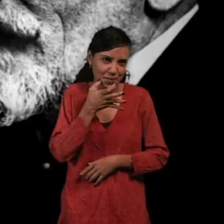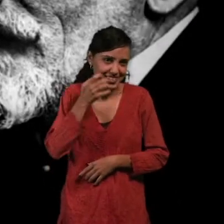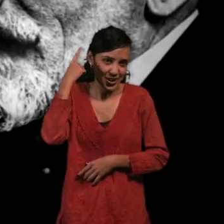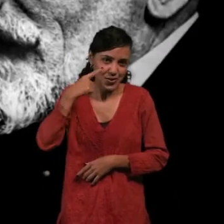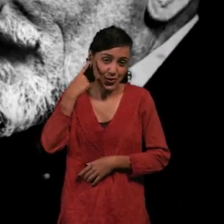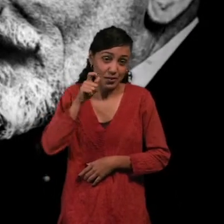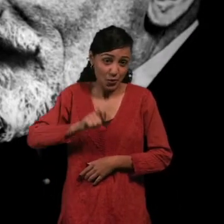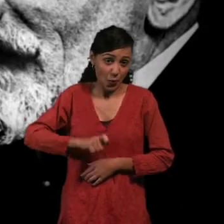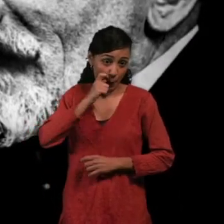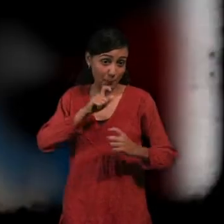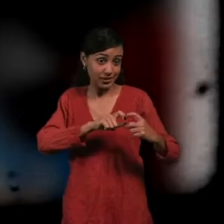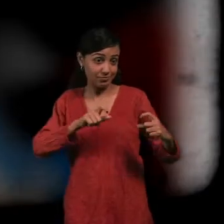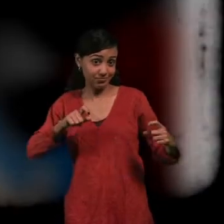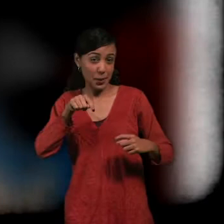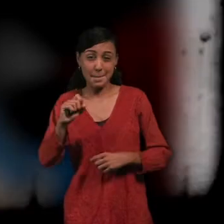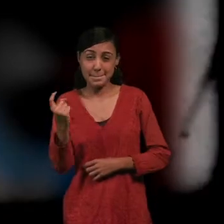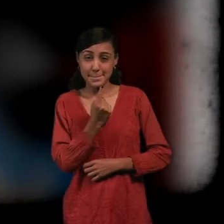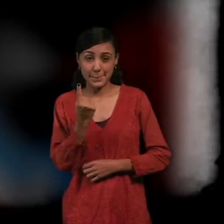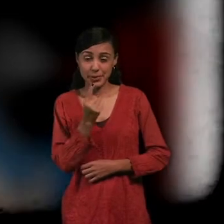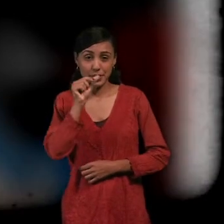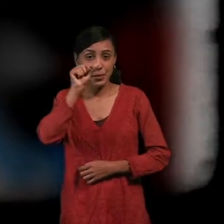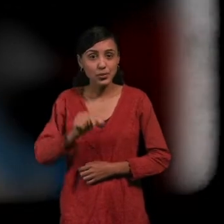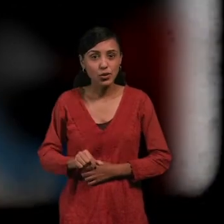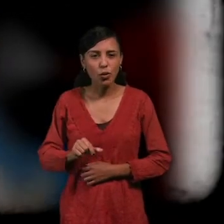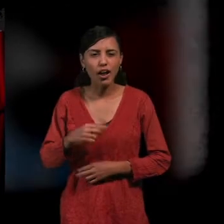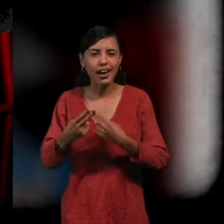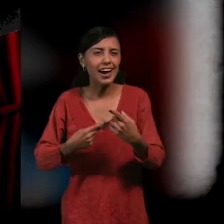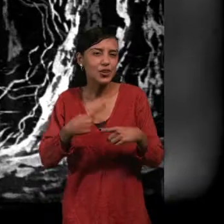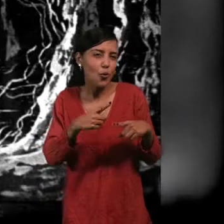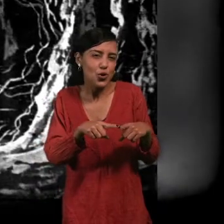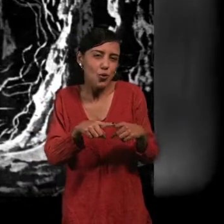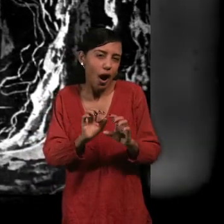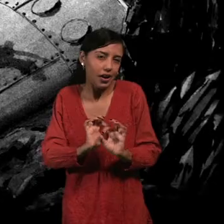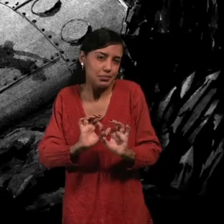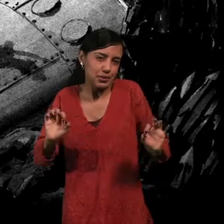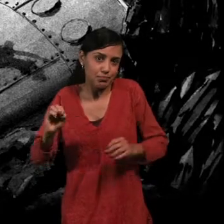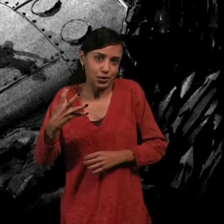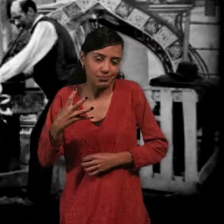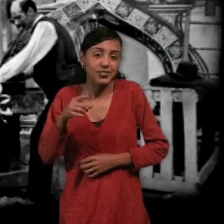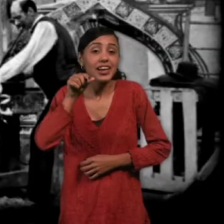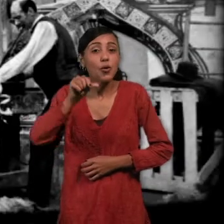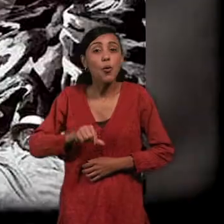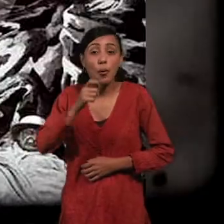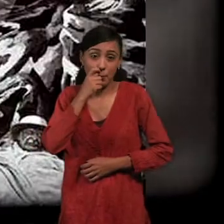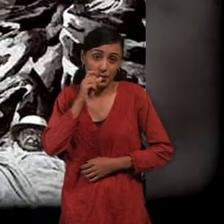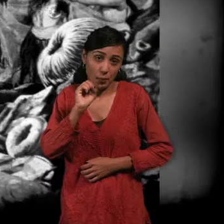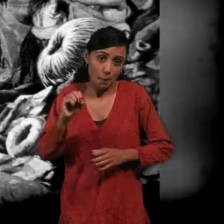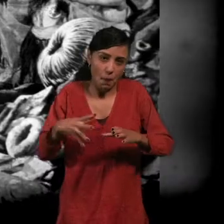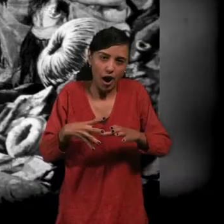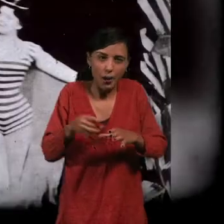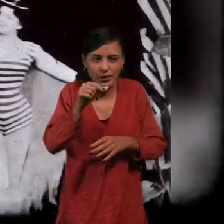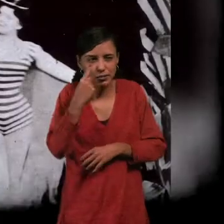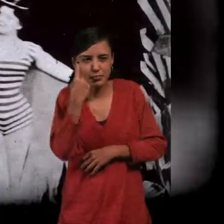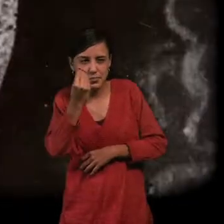Georges Méliès, uno de los primeros realizadores de efectos especiales de la historia. Méliès era un mago, un ilusionista,